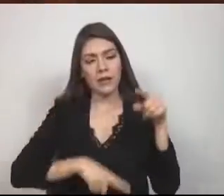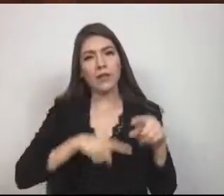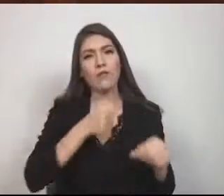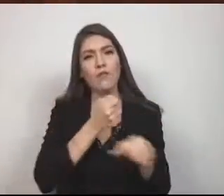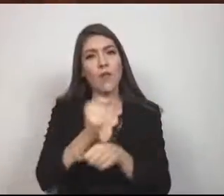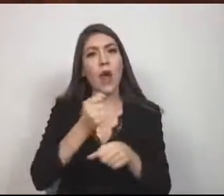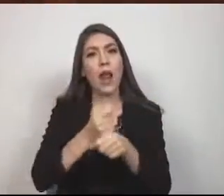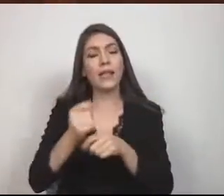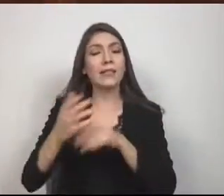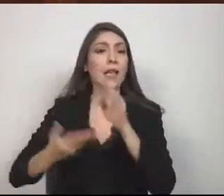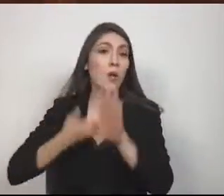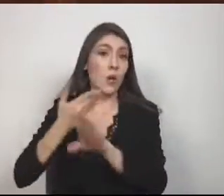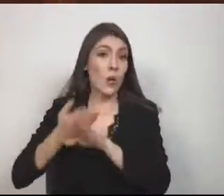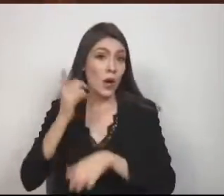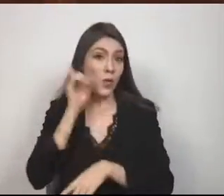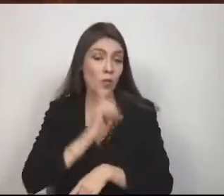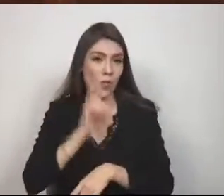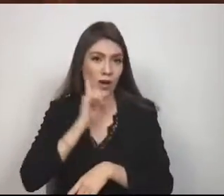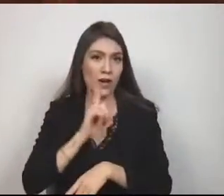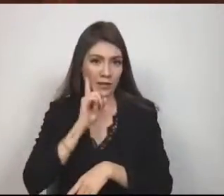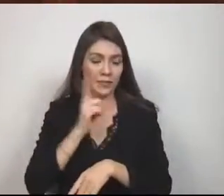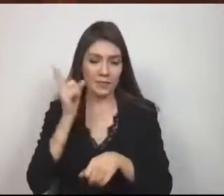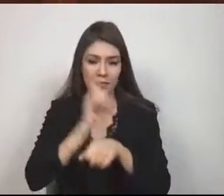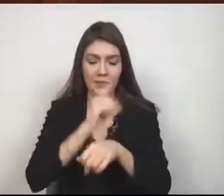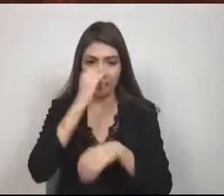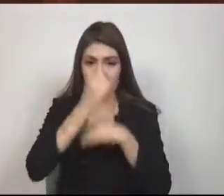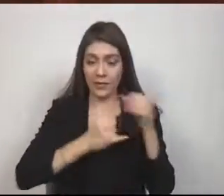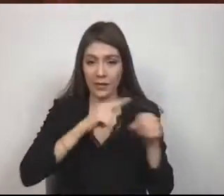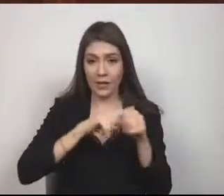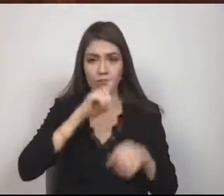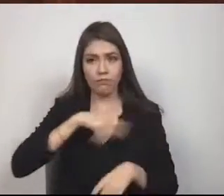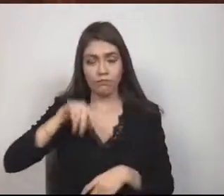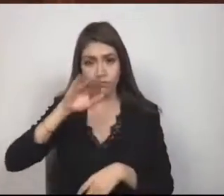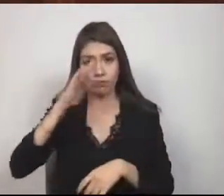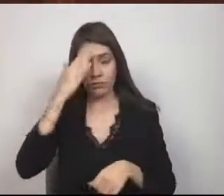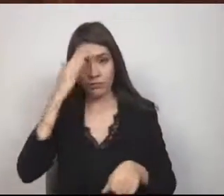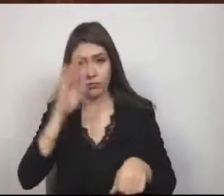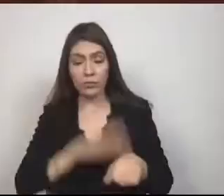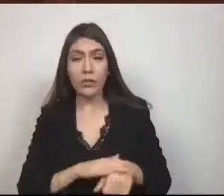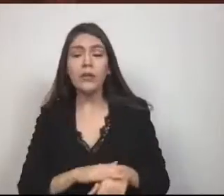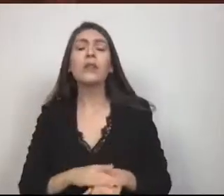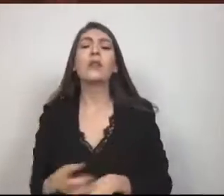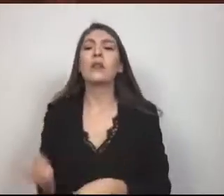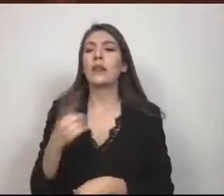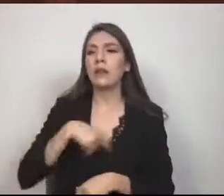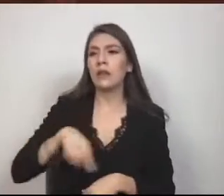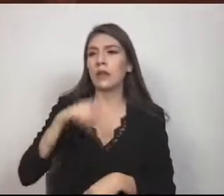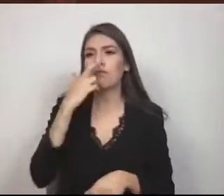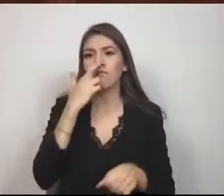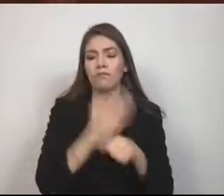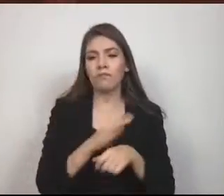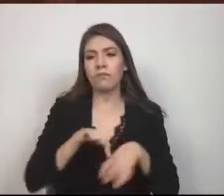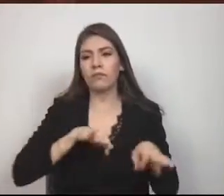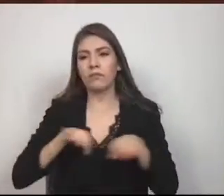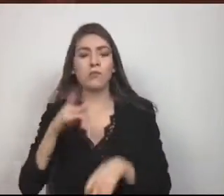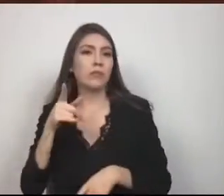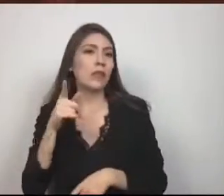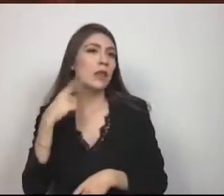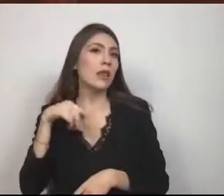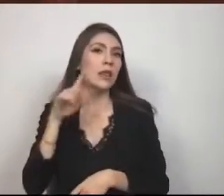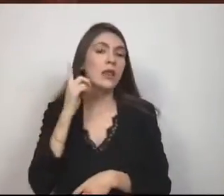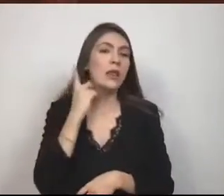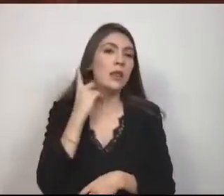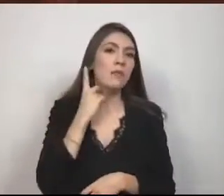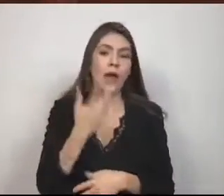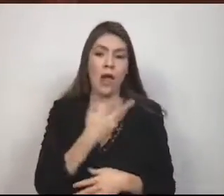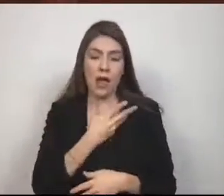Mujer, reconociendo el papel que tenemos las y los legisladores para dar cumplimiento a los instrumentos